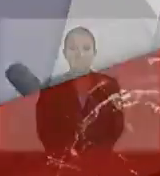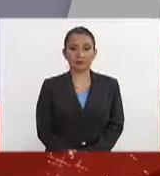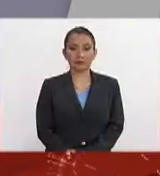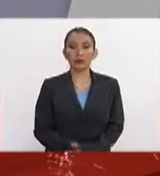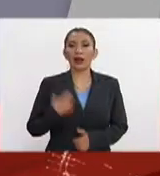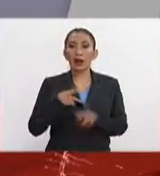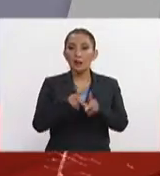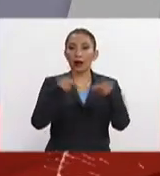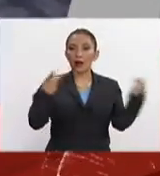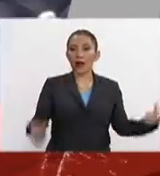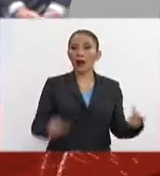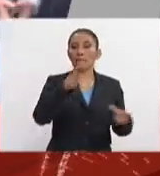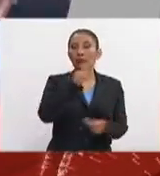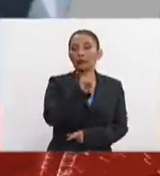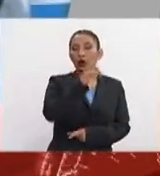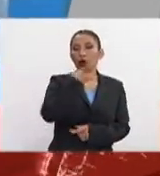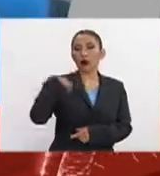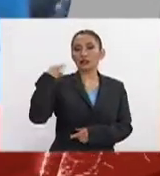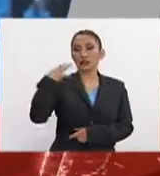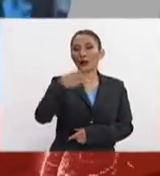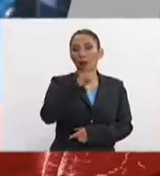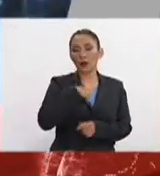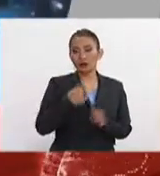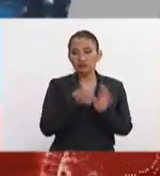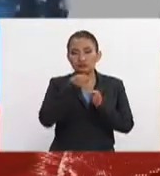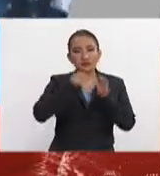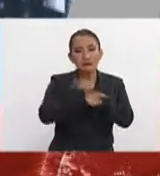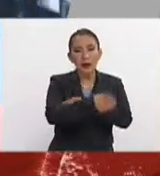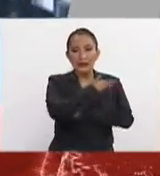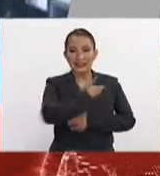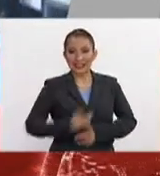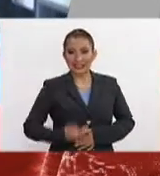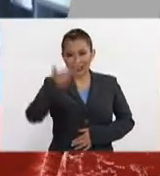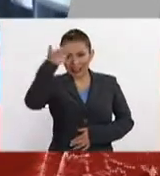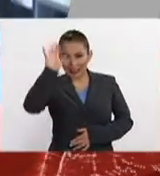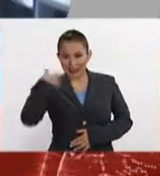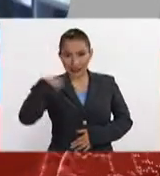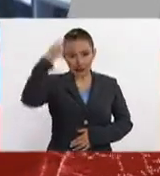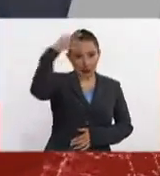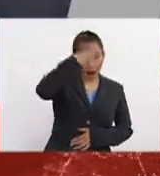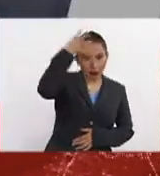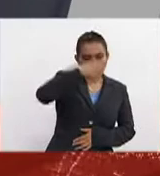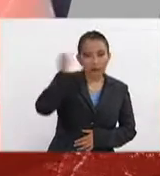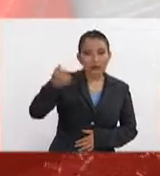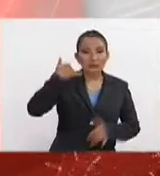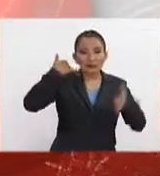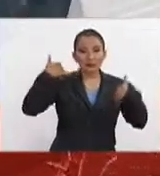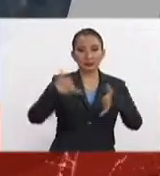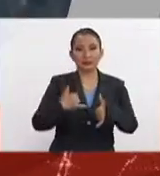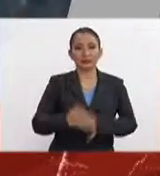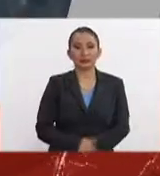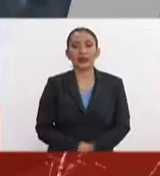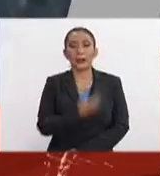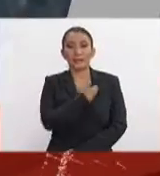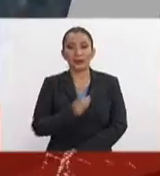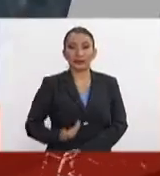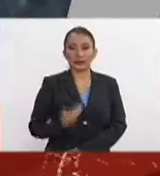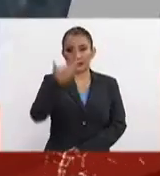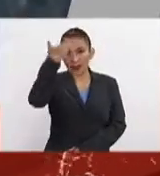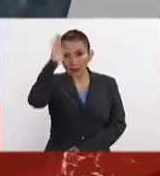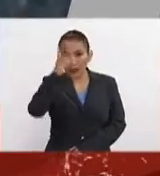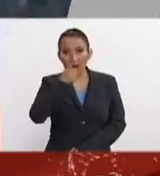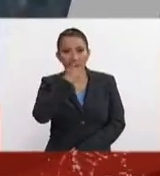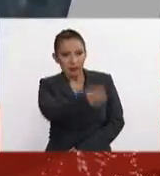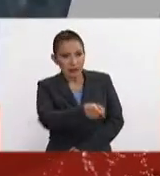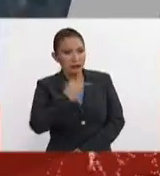El diario The Washington Post revela una conversación entre los presidentes Enrique Peña Nieto y Donald Trump. El presidente Enrique Peña